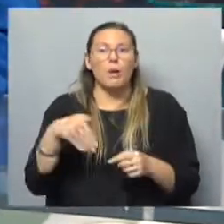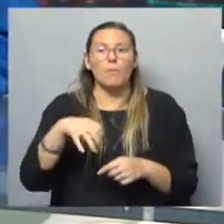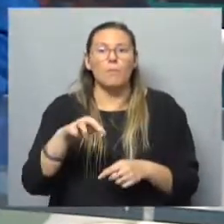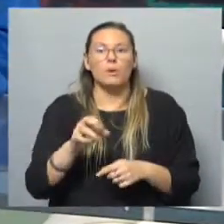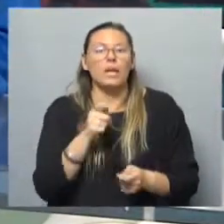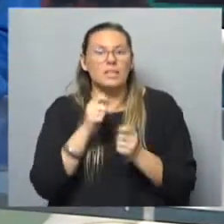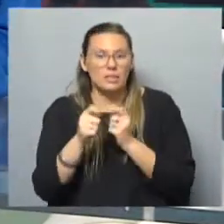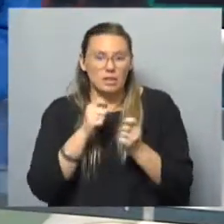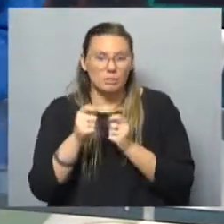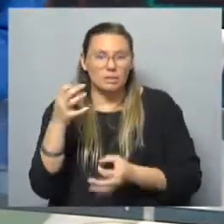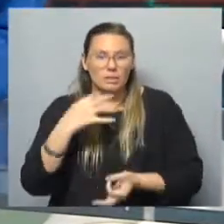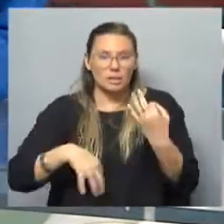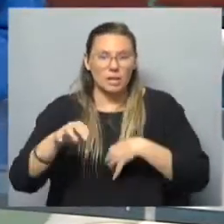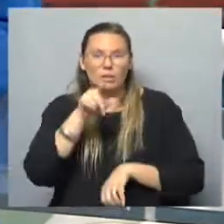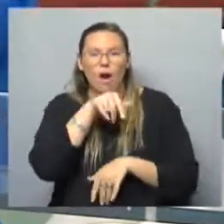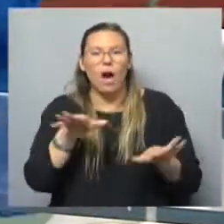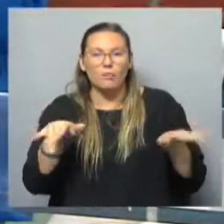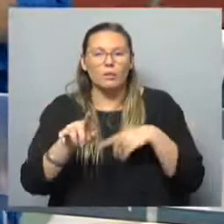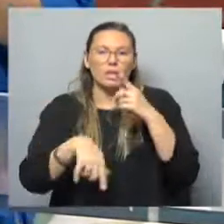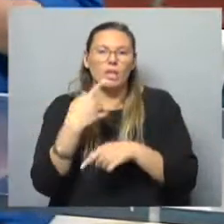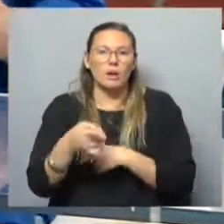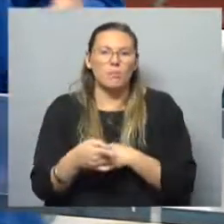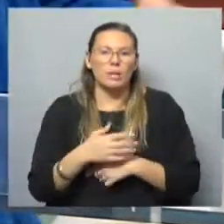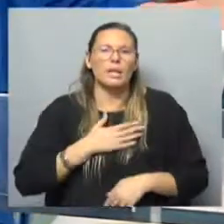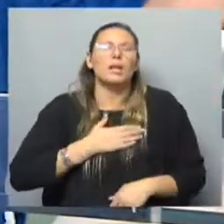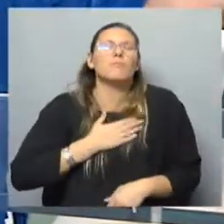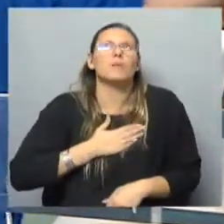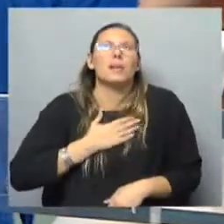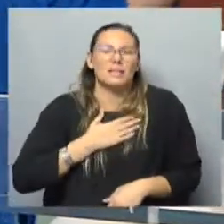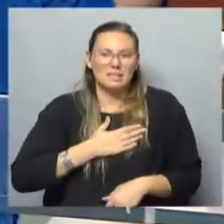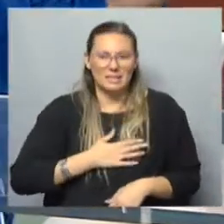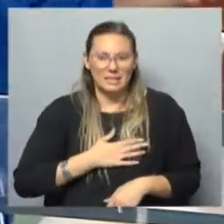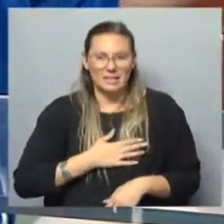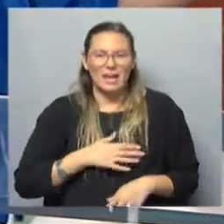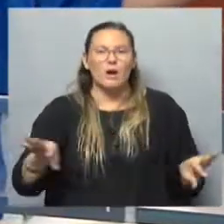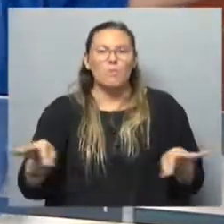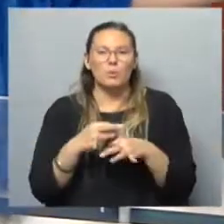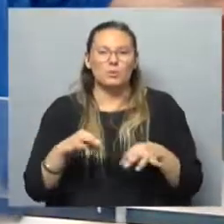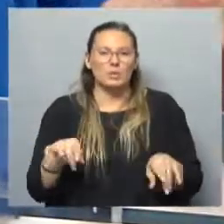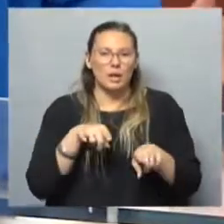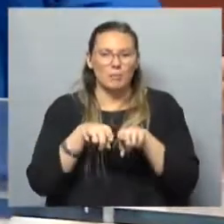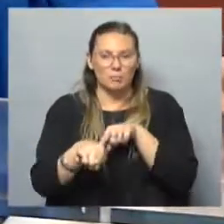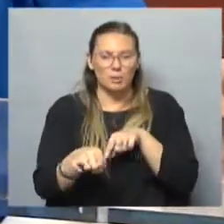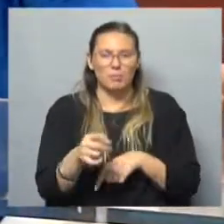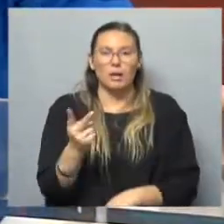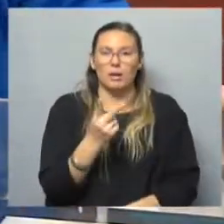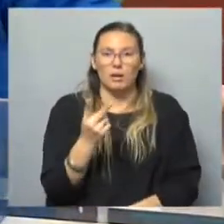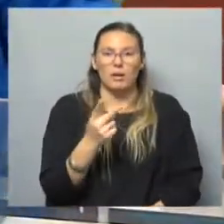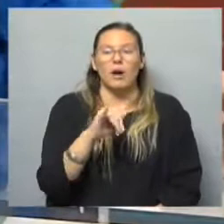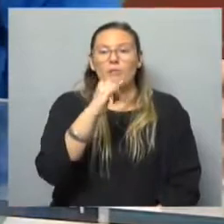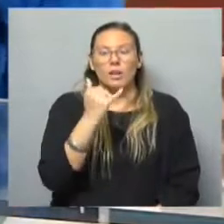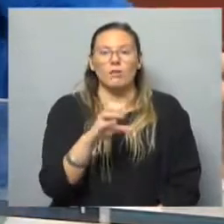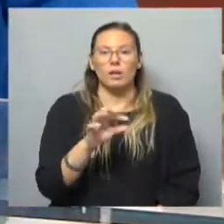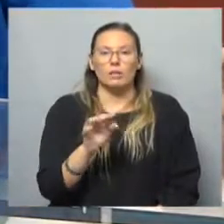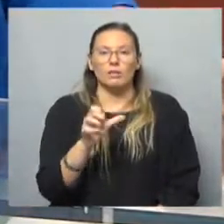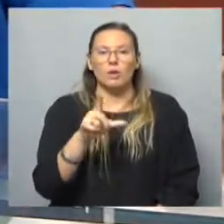una nota por la obra de teatro Las Gaviotas y después tenemos el placer... de la música en vivo, de la mano del Flaco Castro y